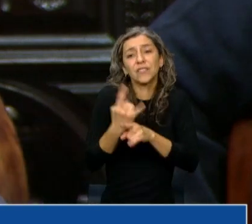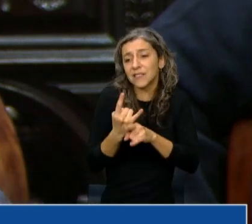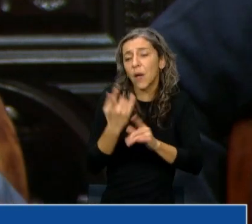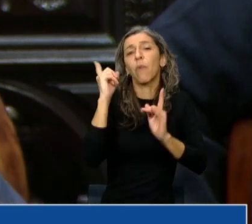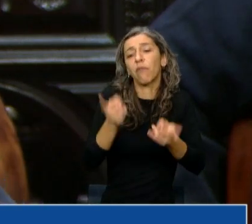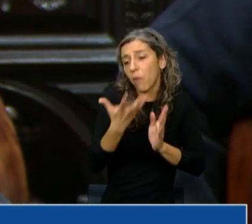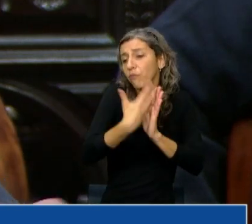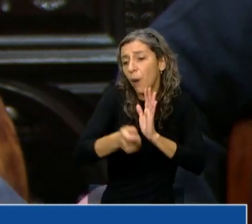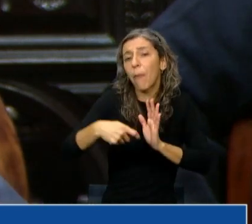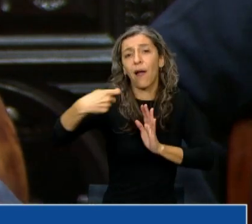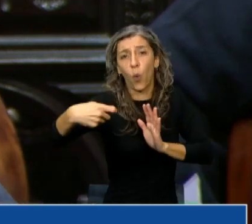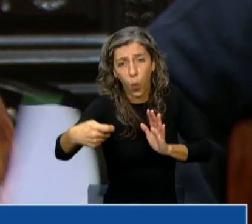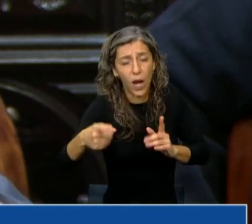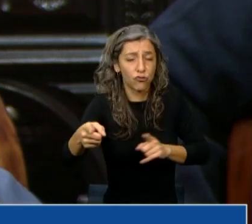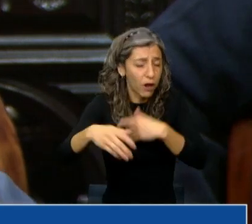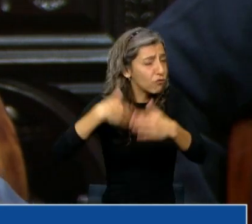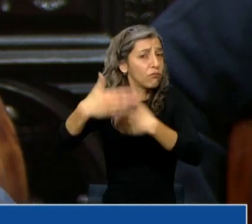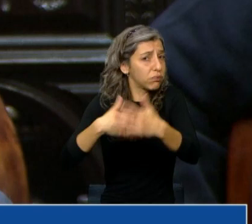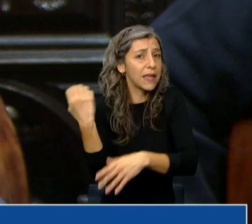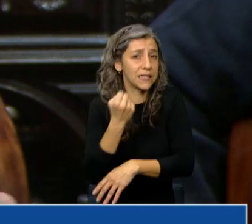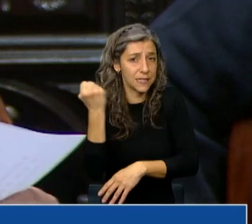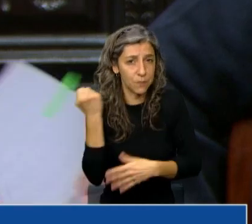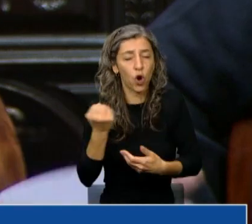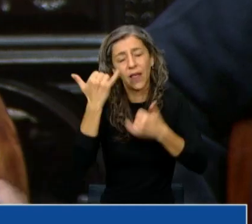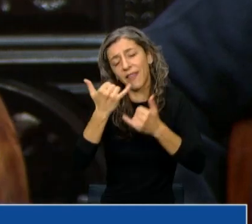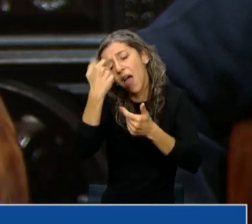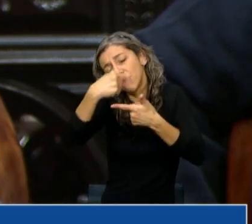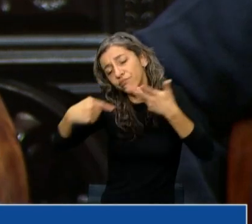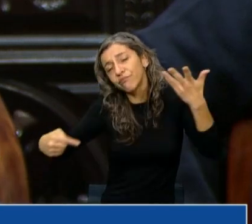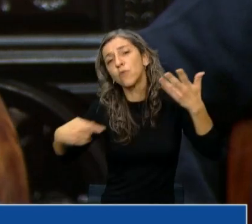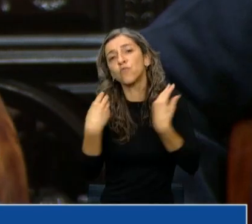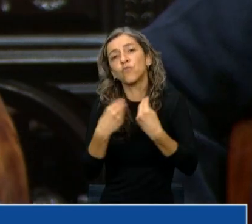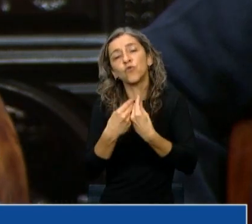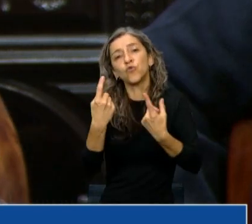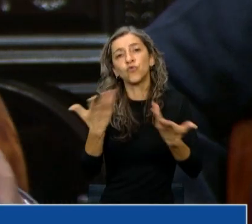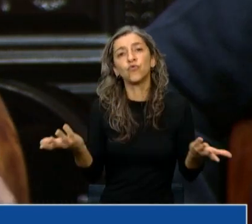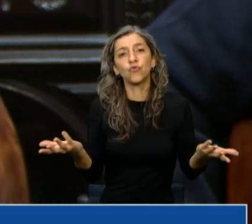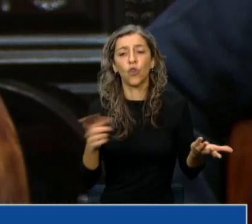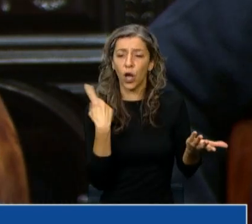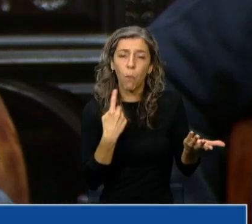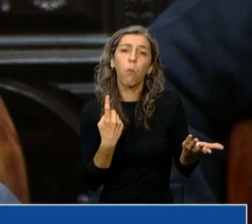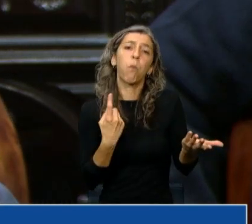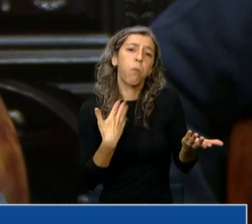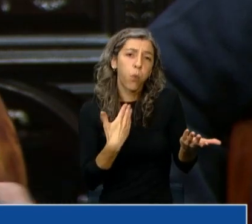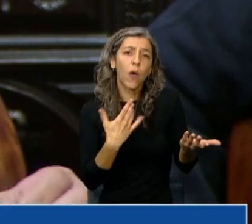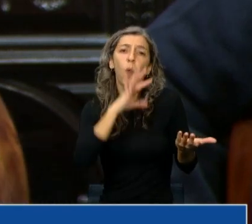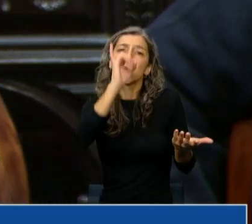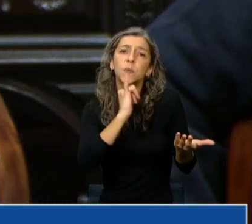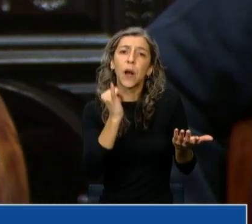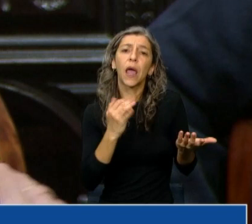eso es la progresividad. Bueno, son muchas de las cosas en las que yo podría sustentar la opinión de mi bloque.